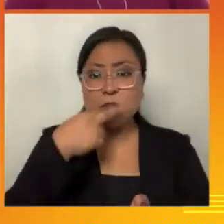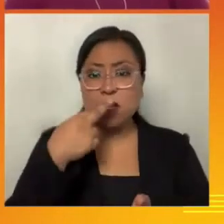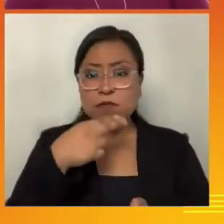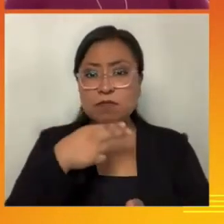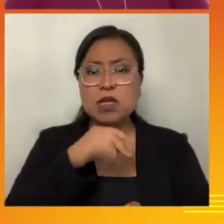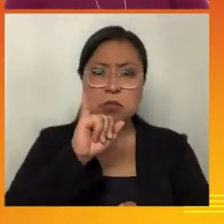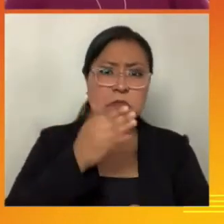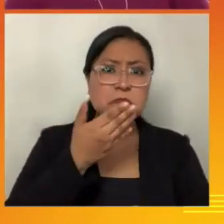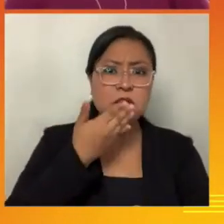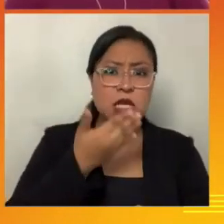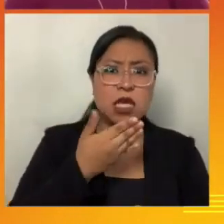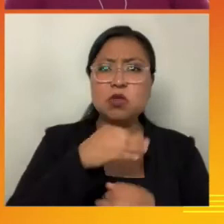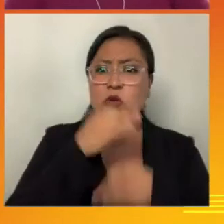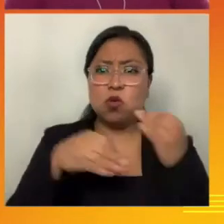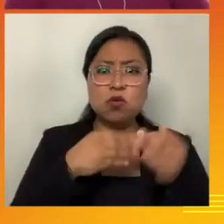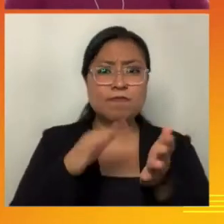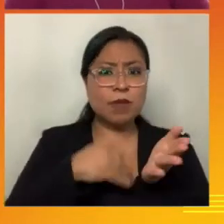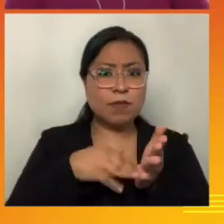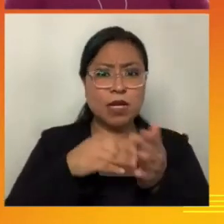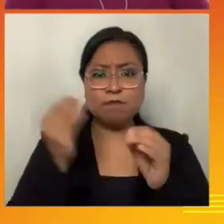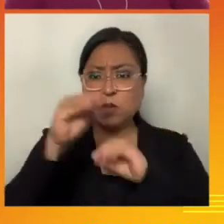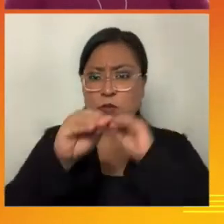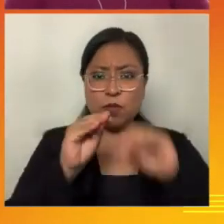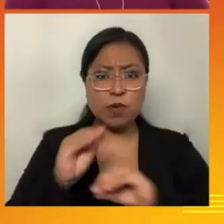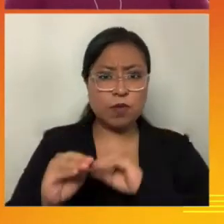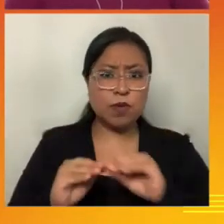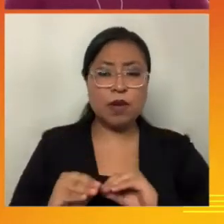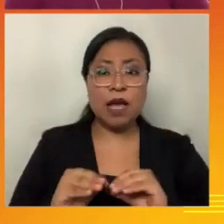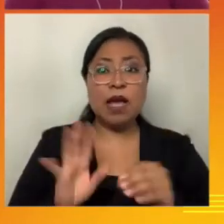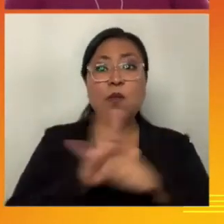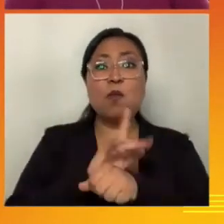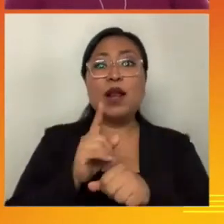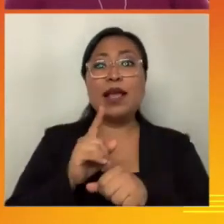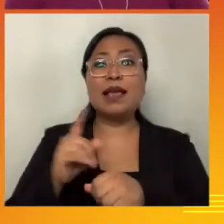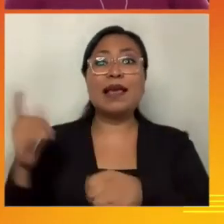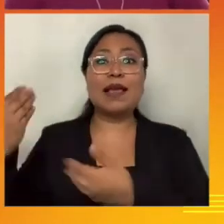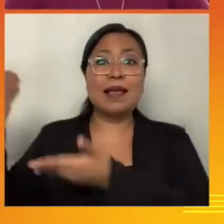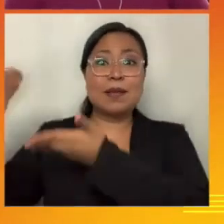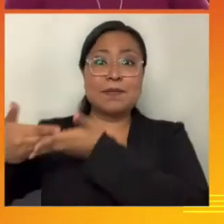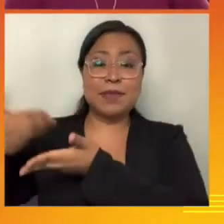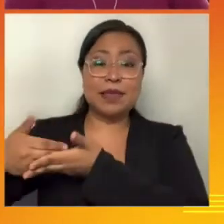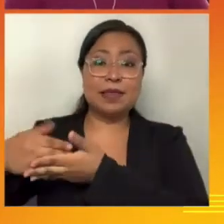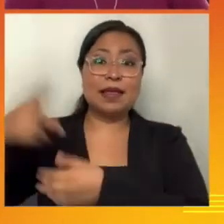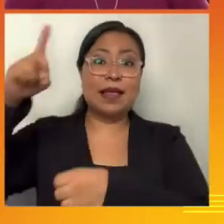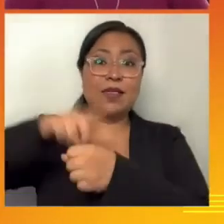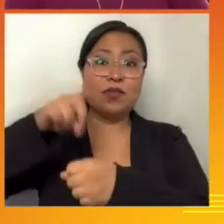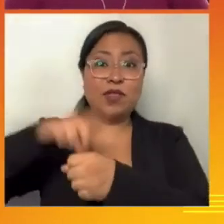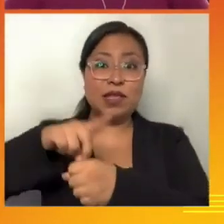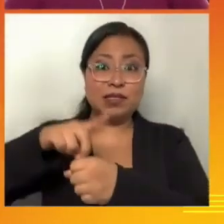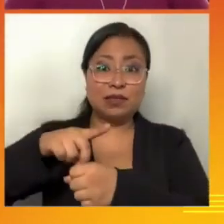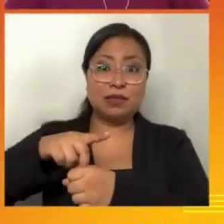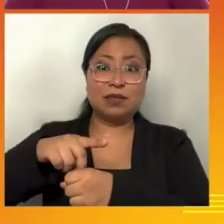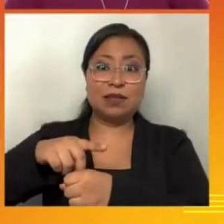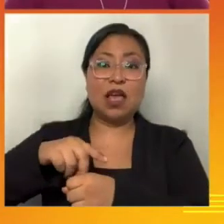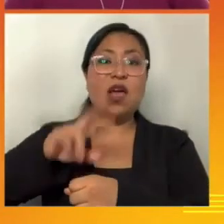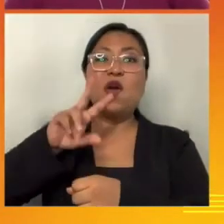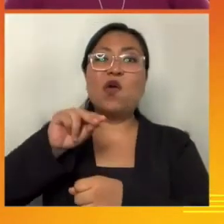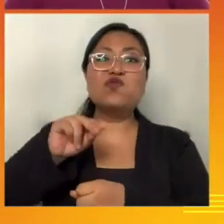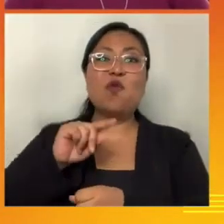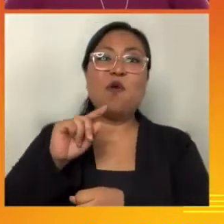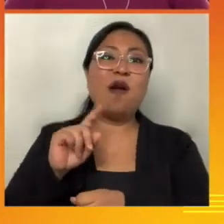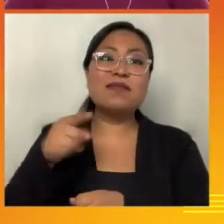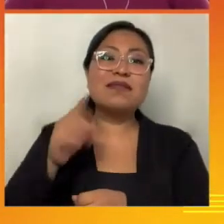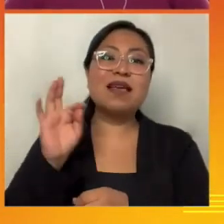sencillo y que nos pide los donantes, los proveedores donantes. Estos requisitos no vienen desde CEMEFI en